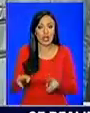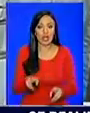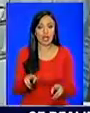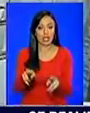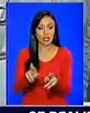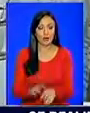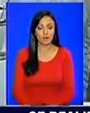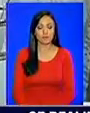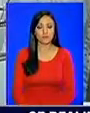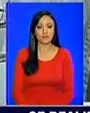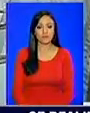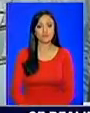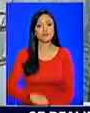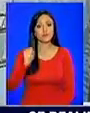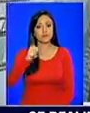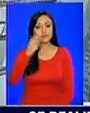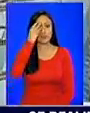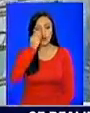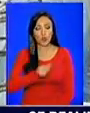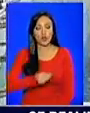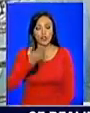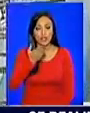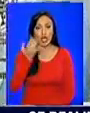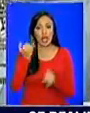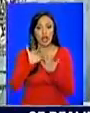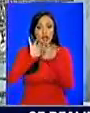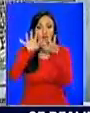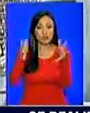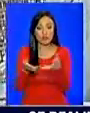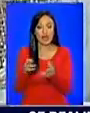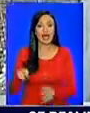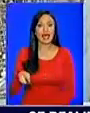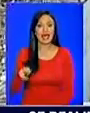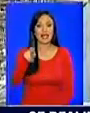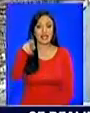días. Estamos realizando el embaulamiento del río San Pedro.